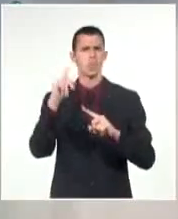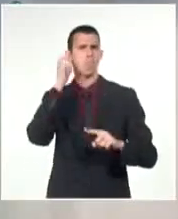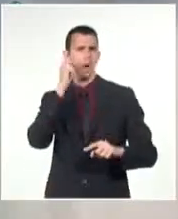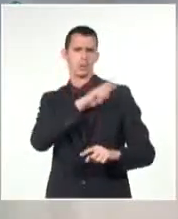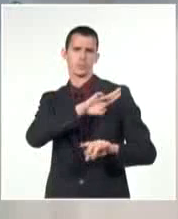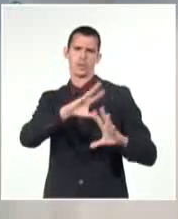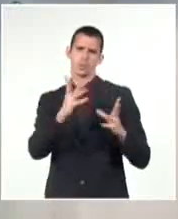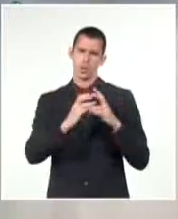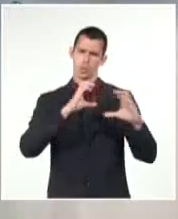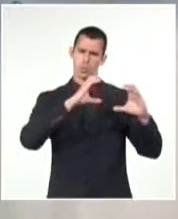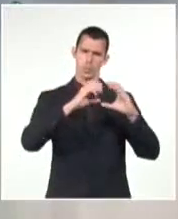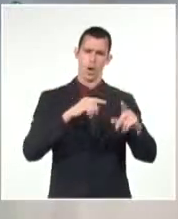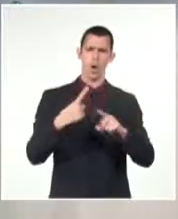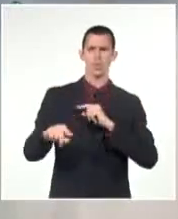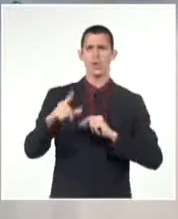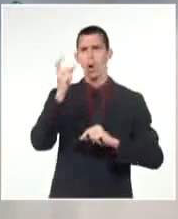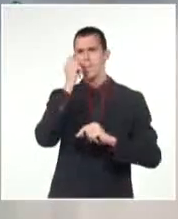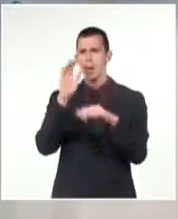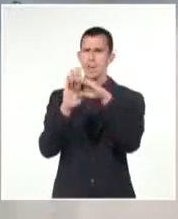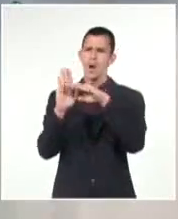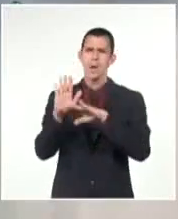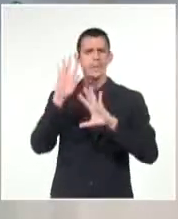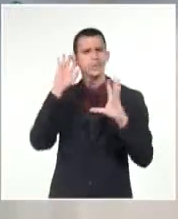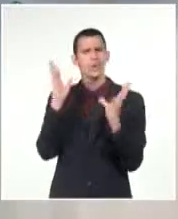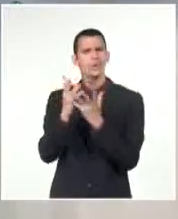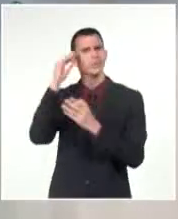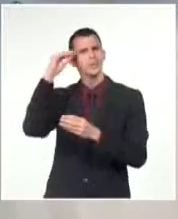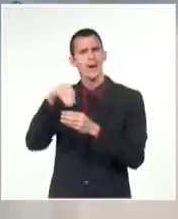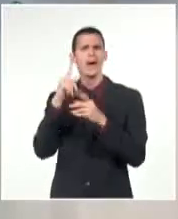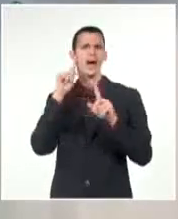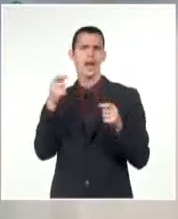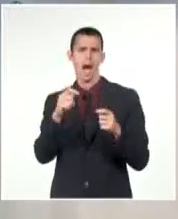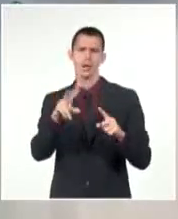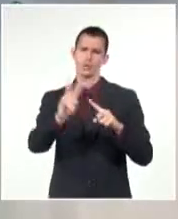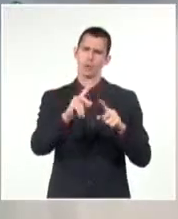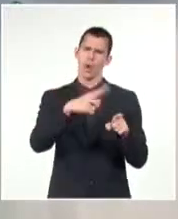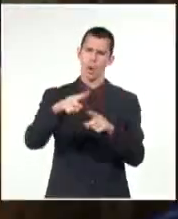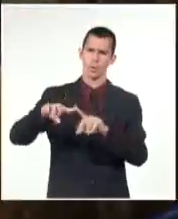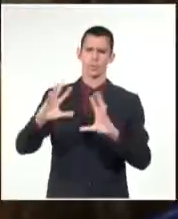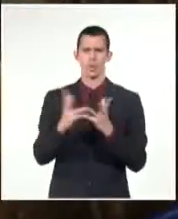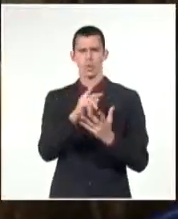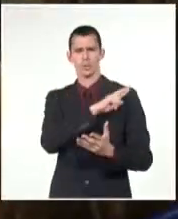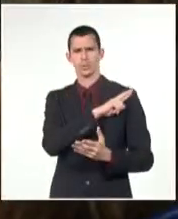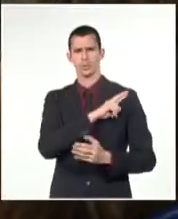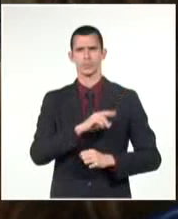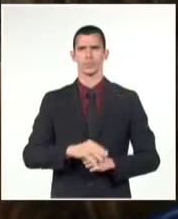González, el jefe de programación de la radio, Alfredo Zamora, y de la televisión, Fabio Fernández.